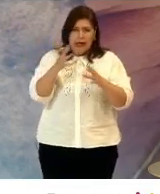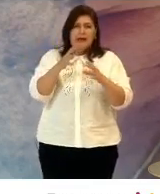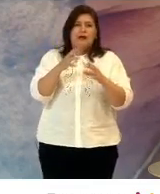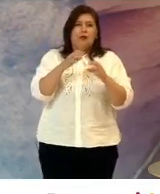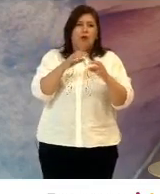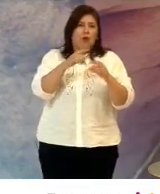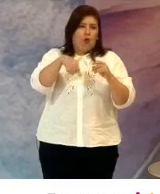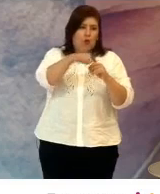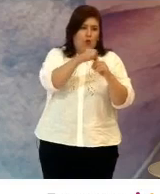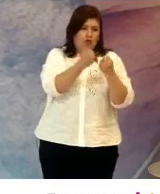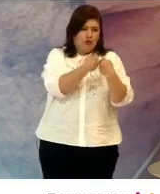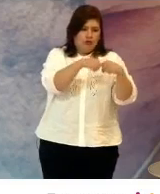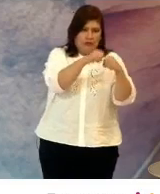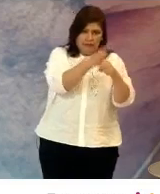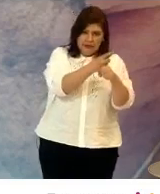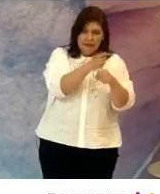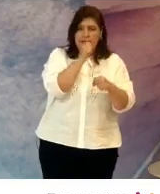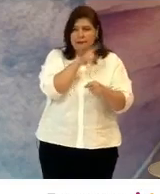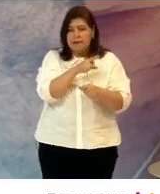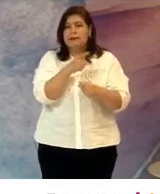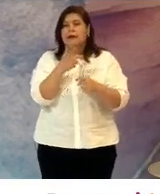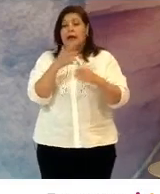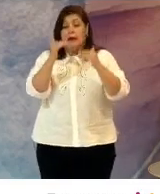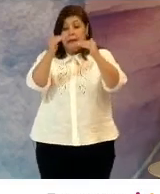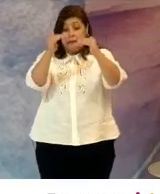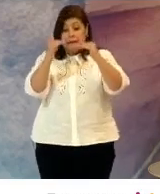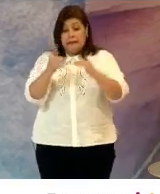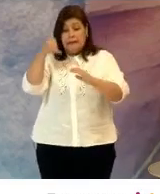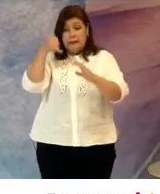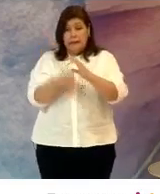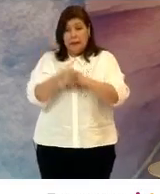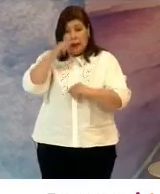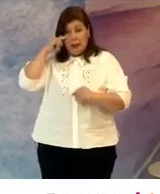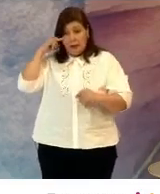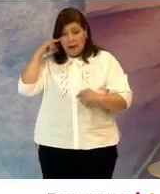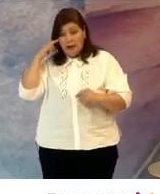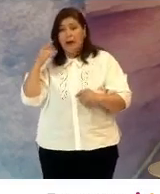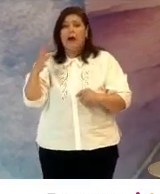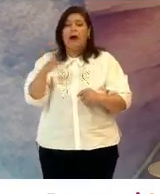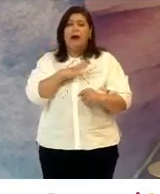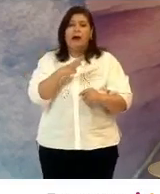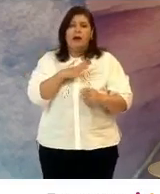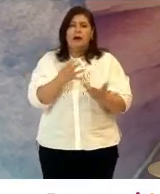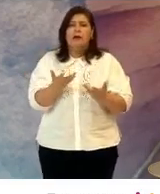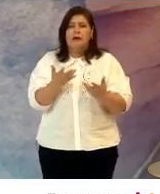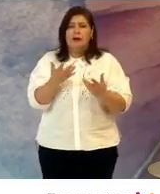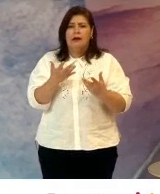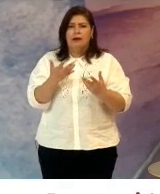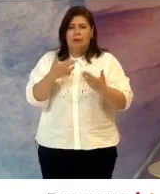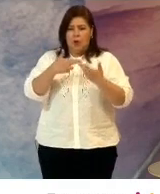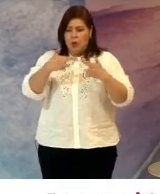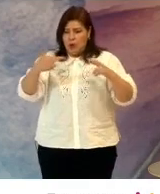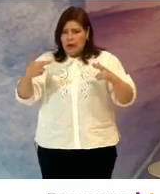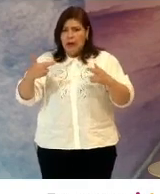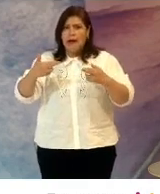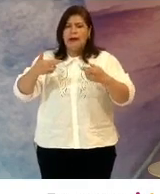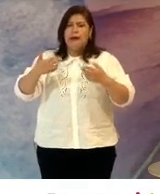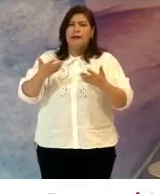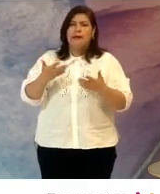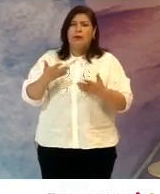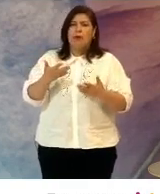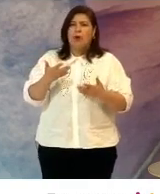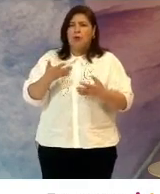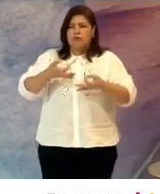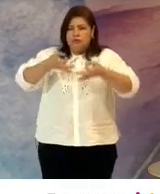sociedad, y en la parte invisible tenemos la calidad de las relaciones, la calidad, podríamos decir,